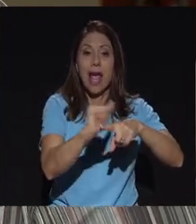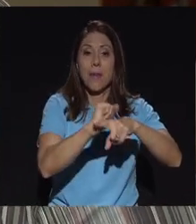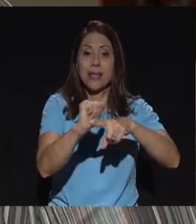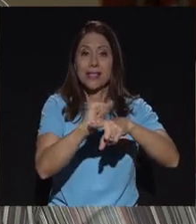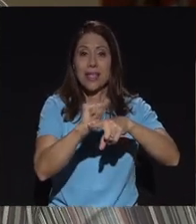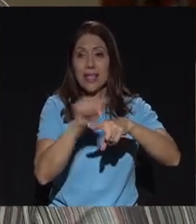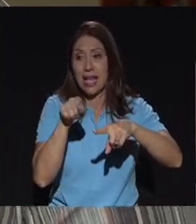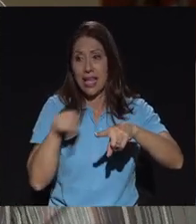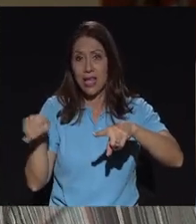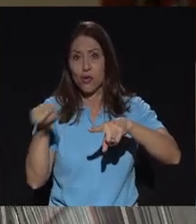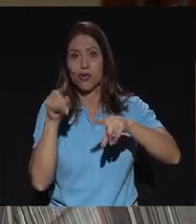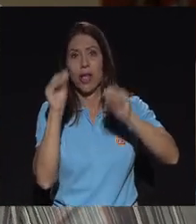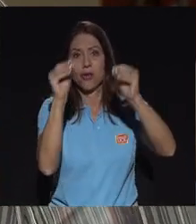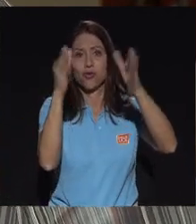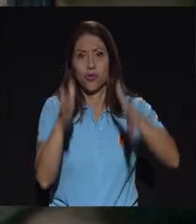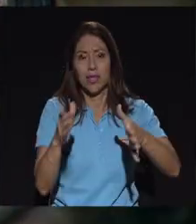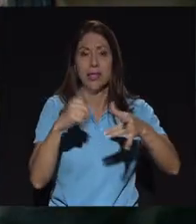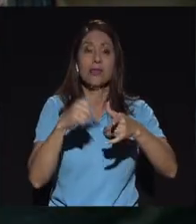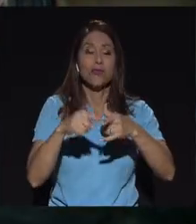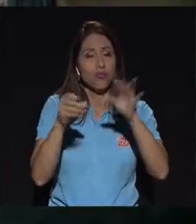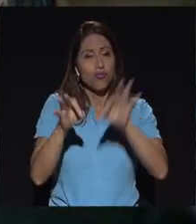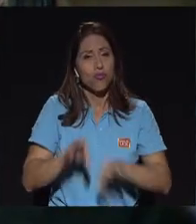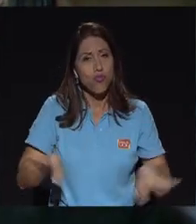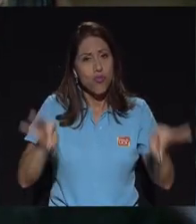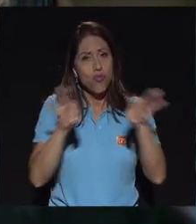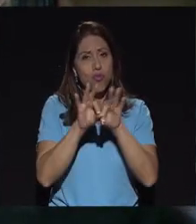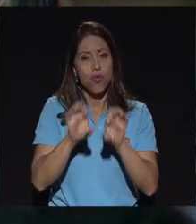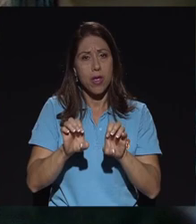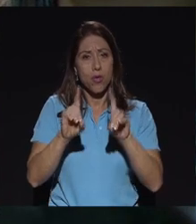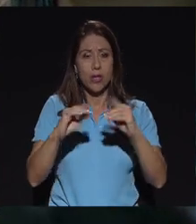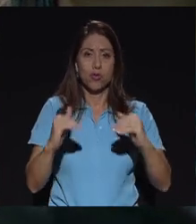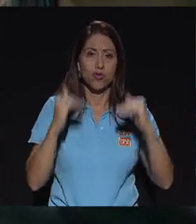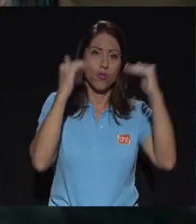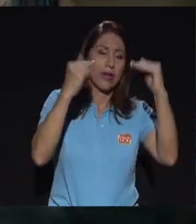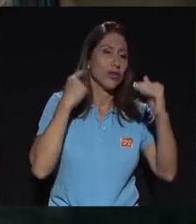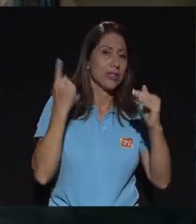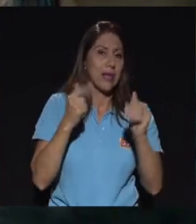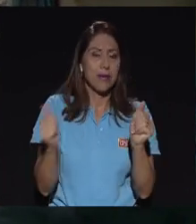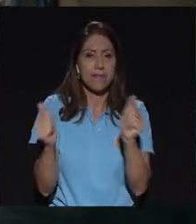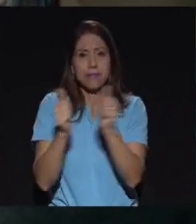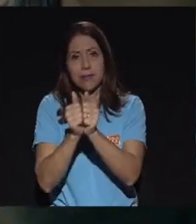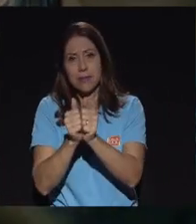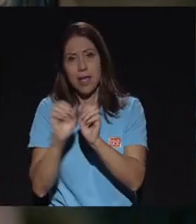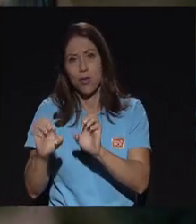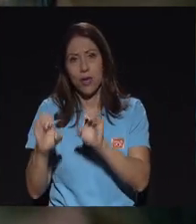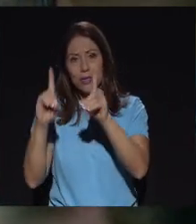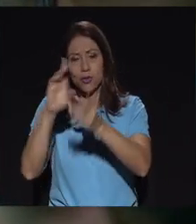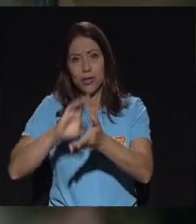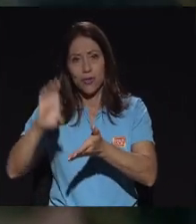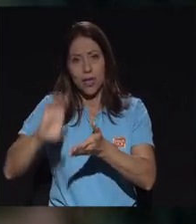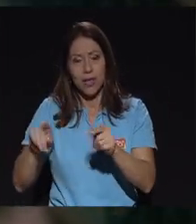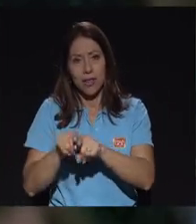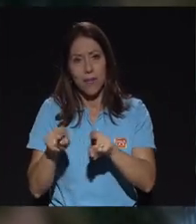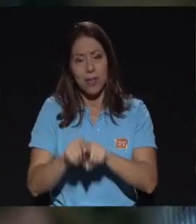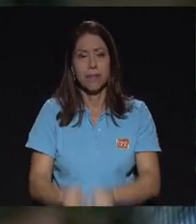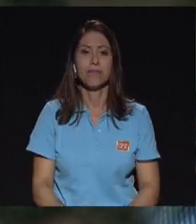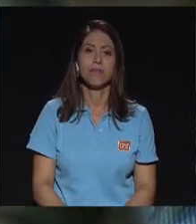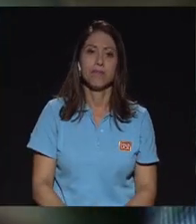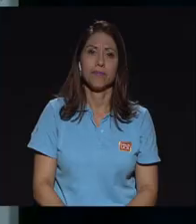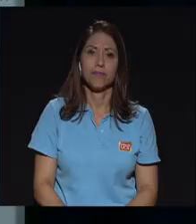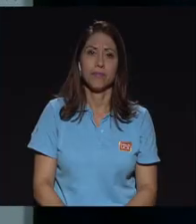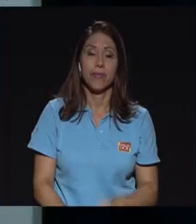capacitan a los docentes en la línea. Entonces es importante que la educación superior siempre esté de la mano con la educación secundaria